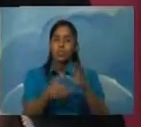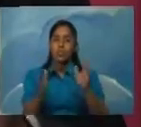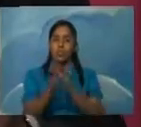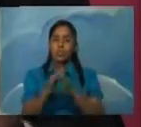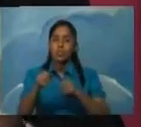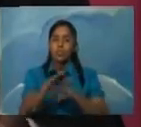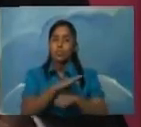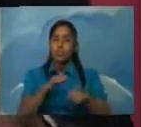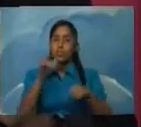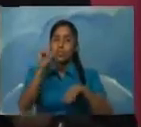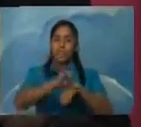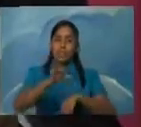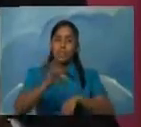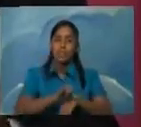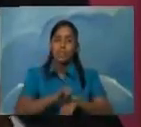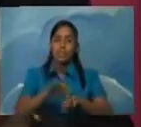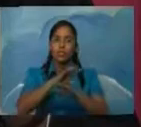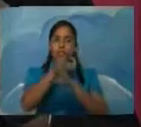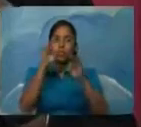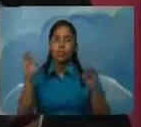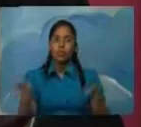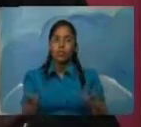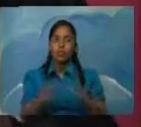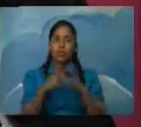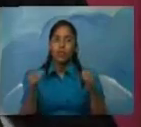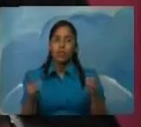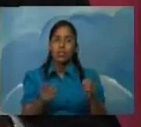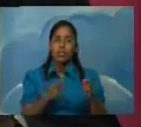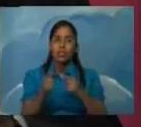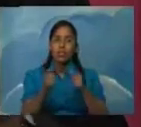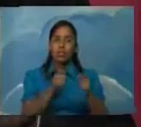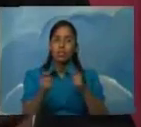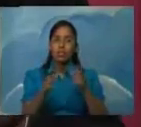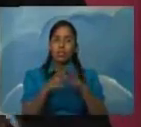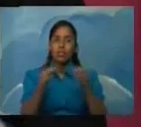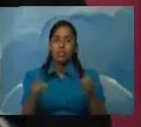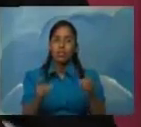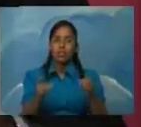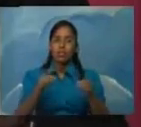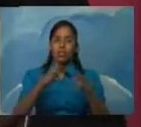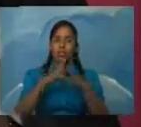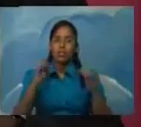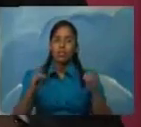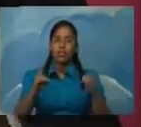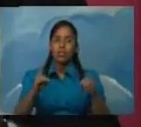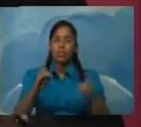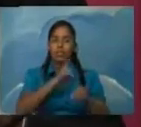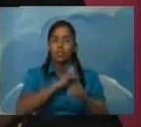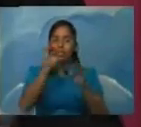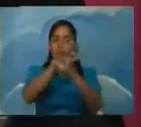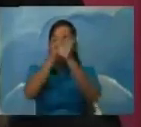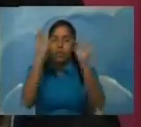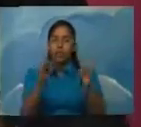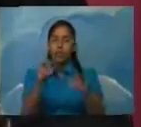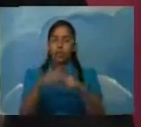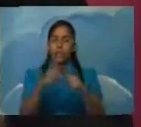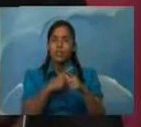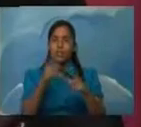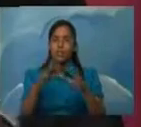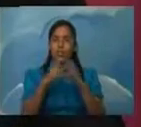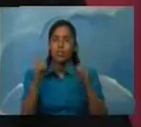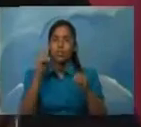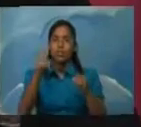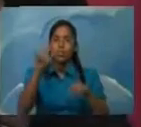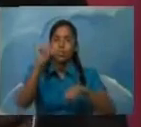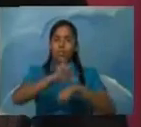está sobre la iglesia, formándonos, moldeándonos, amasándonos, de tal manera que entonces nosotros seamos